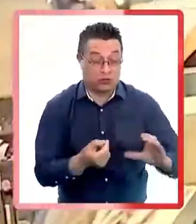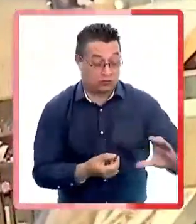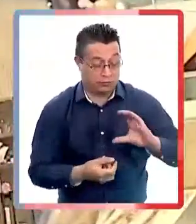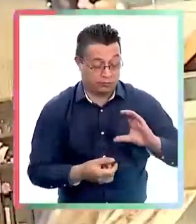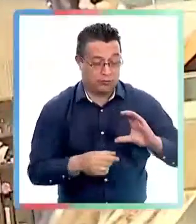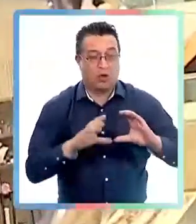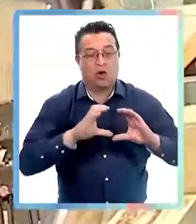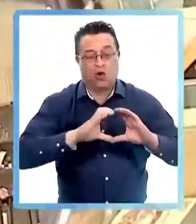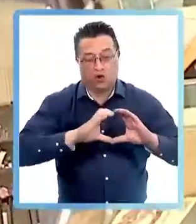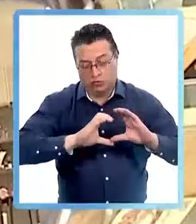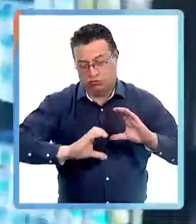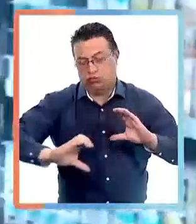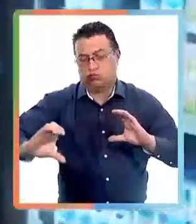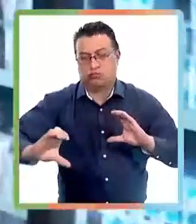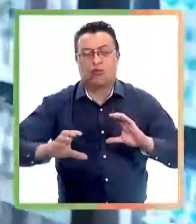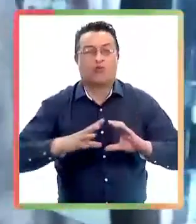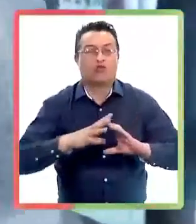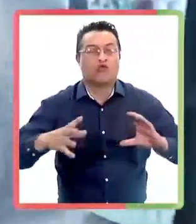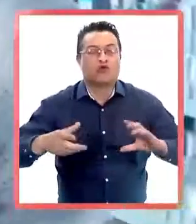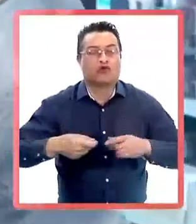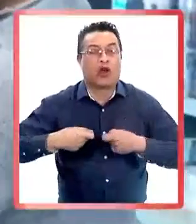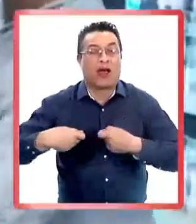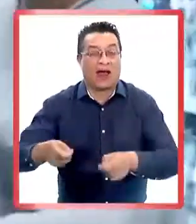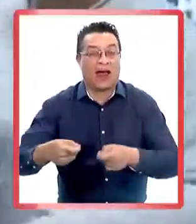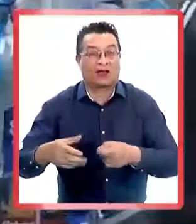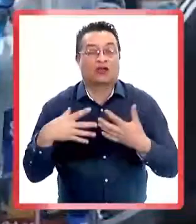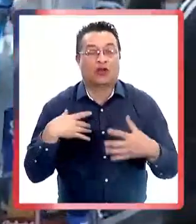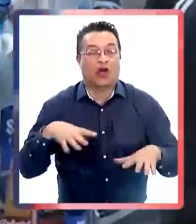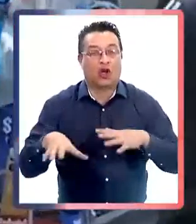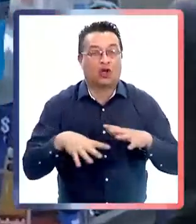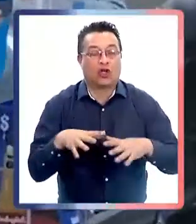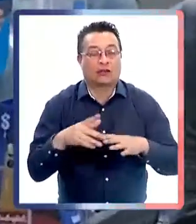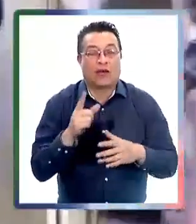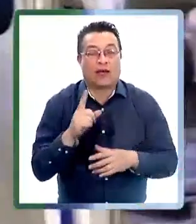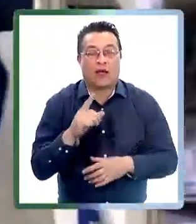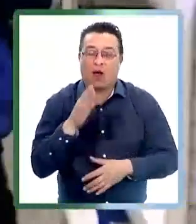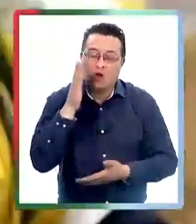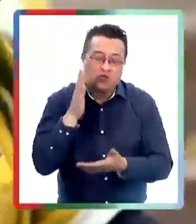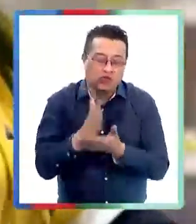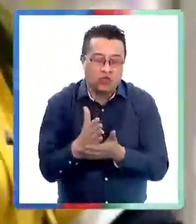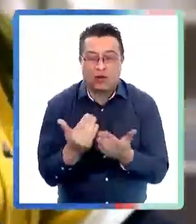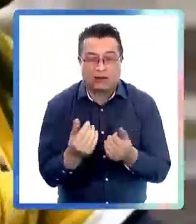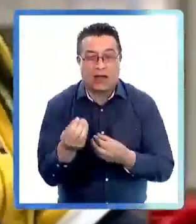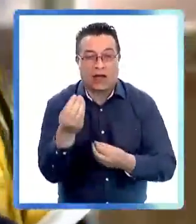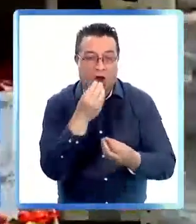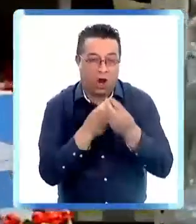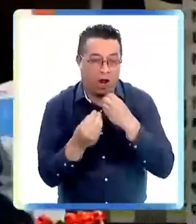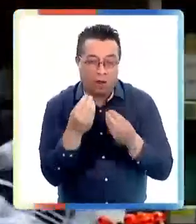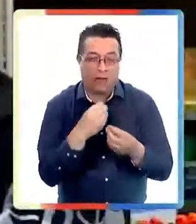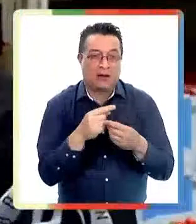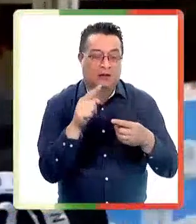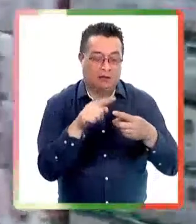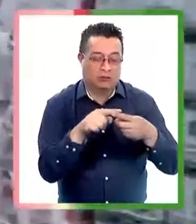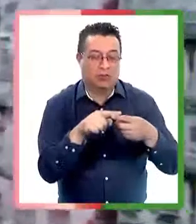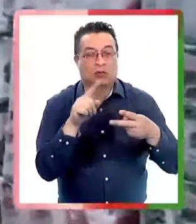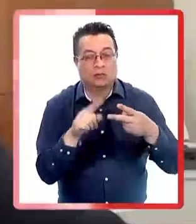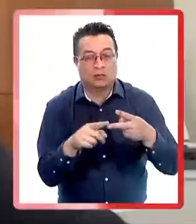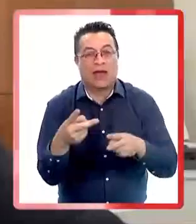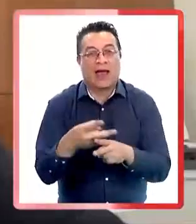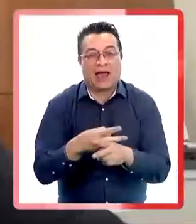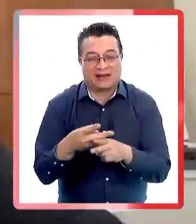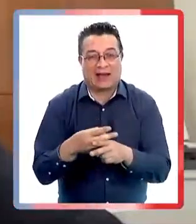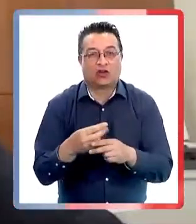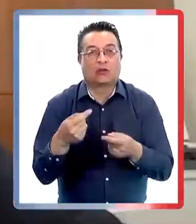sueldo, una parte importante se consume, se gasta en bienes que son imprescindibles para la vida, en alimentos, por cierto,